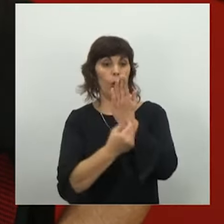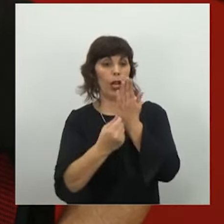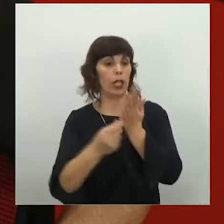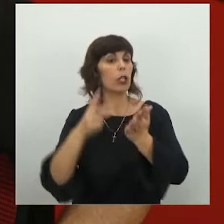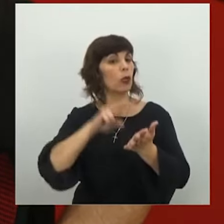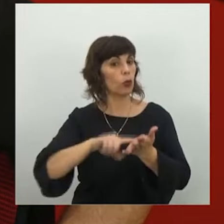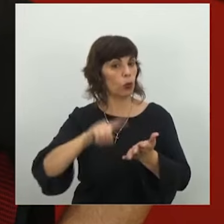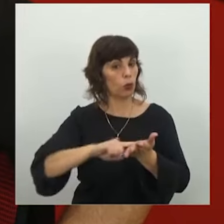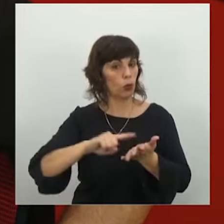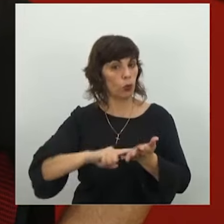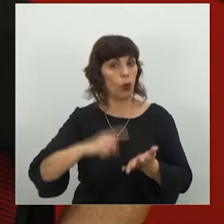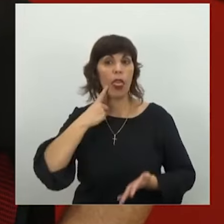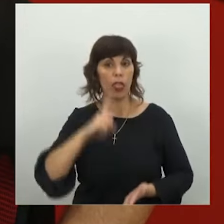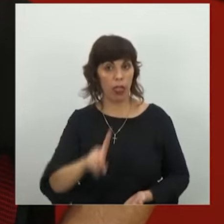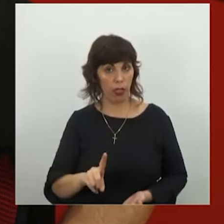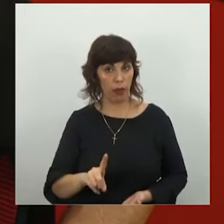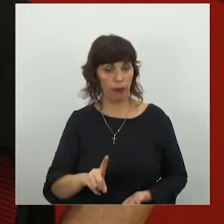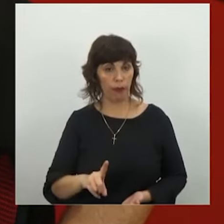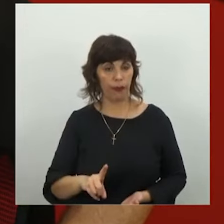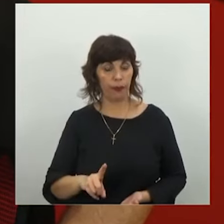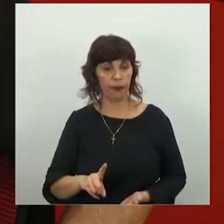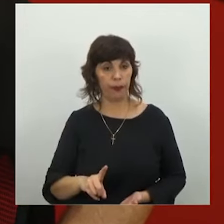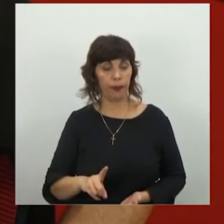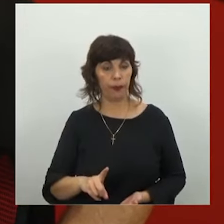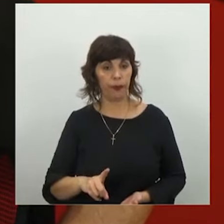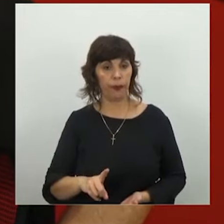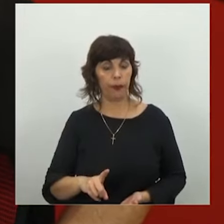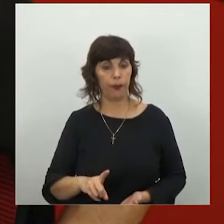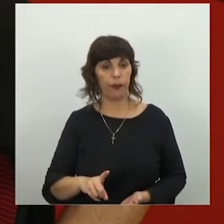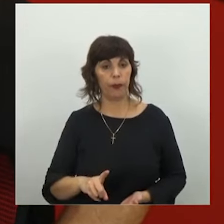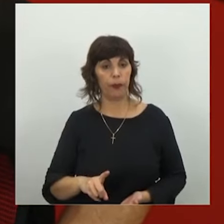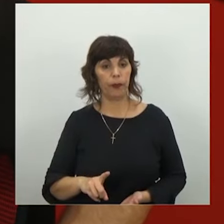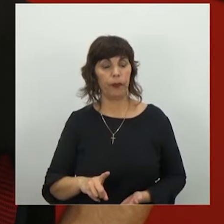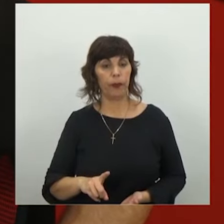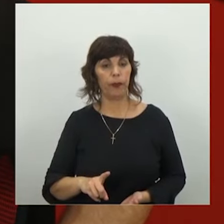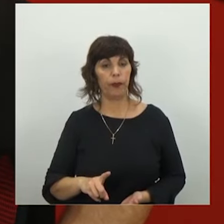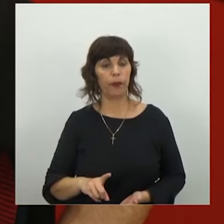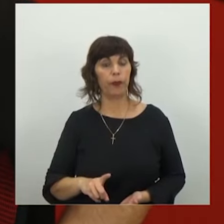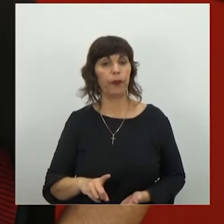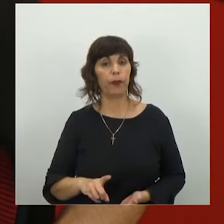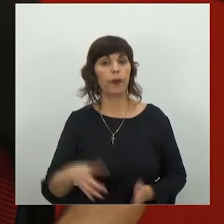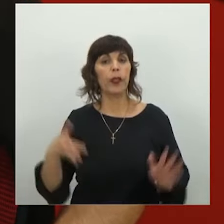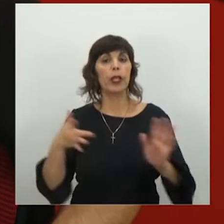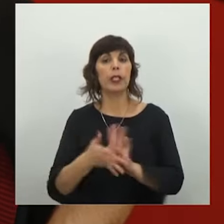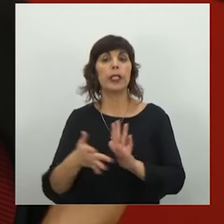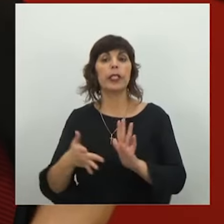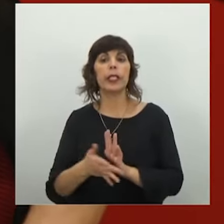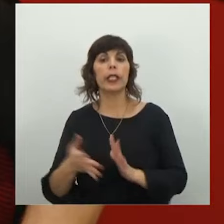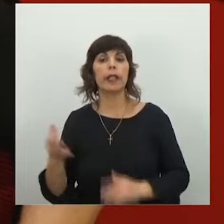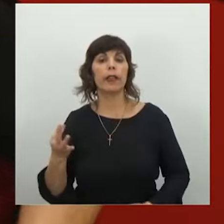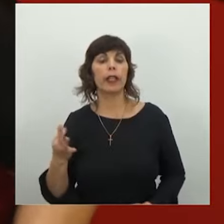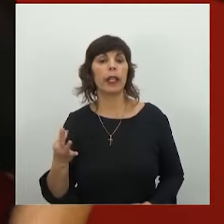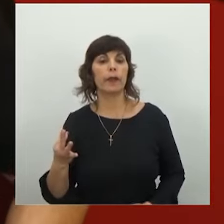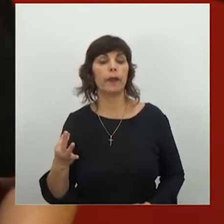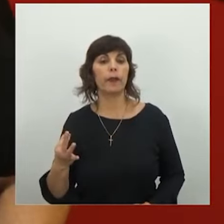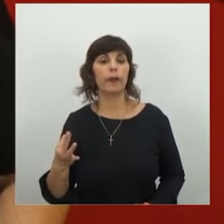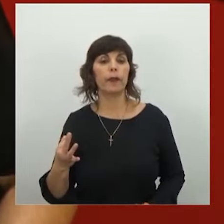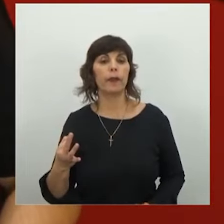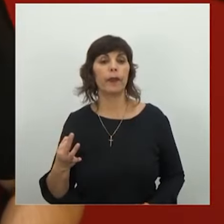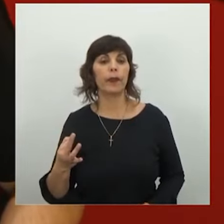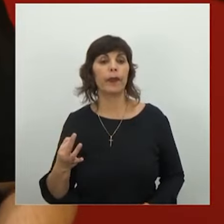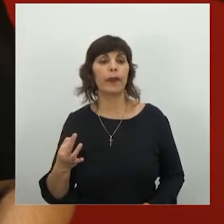saber que esa palabra, cuando dice el que cree en mí, como dice la Escritura, dice es el que cree en mí en